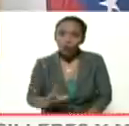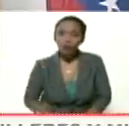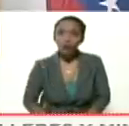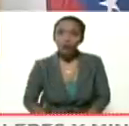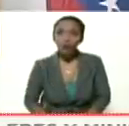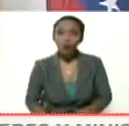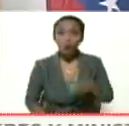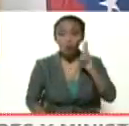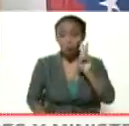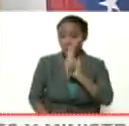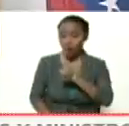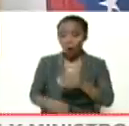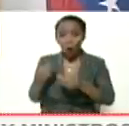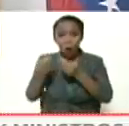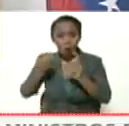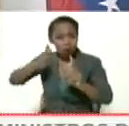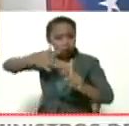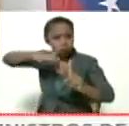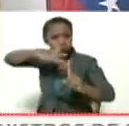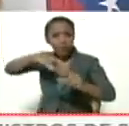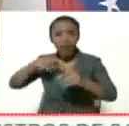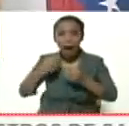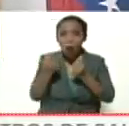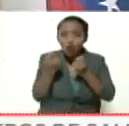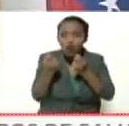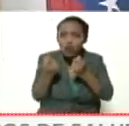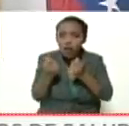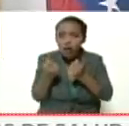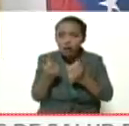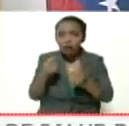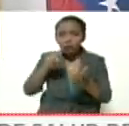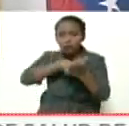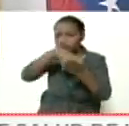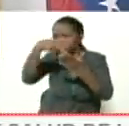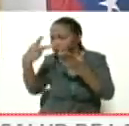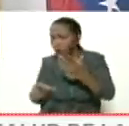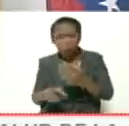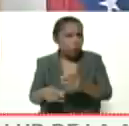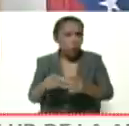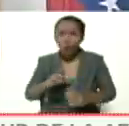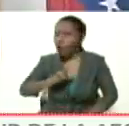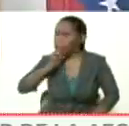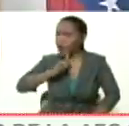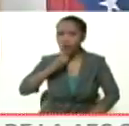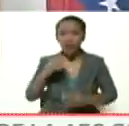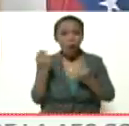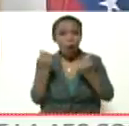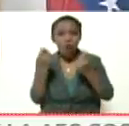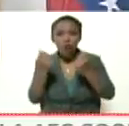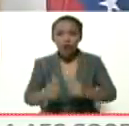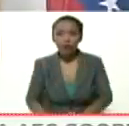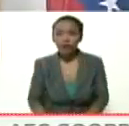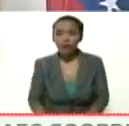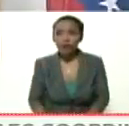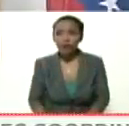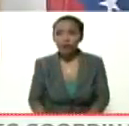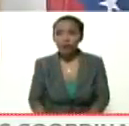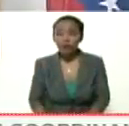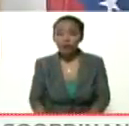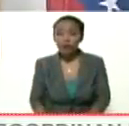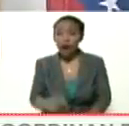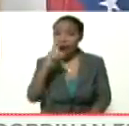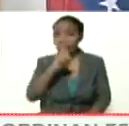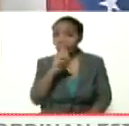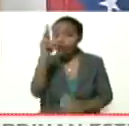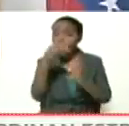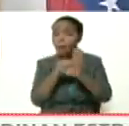cuando ve las amenazas de la economía, desplome total, total de la economía. Bueno, año